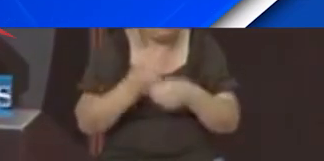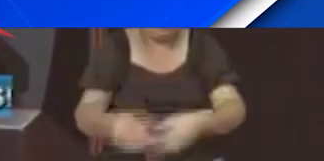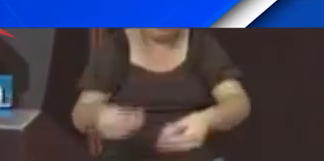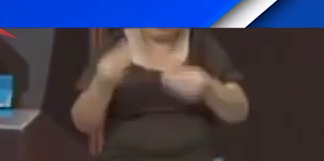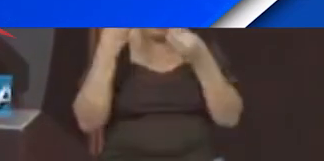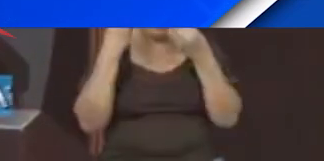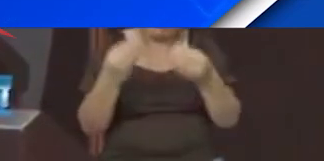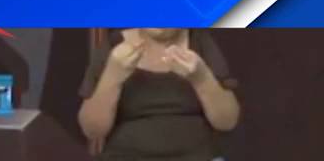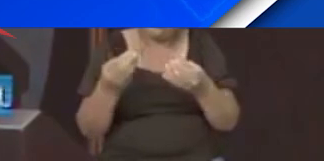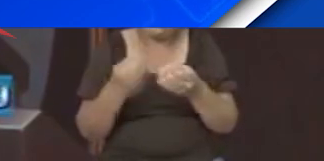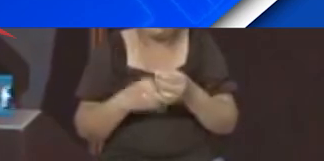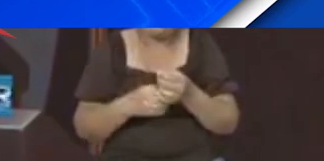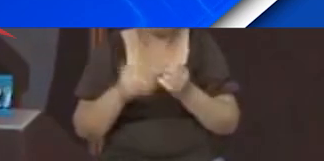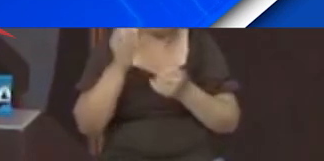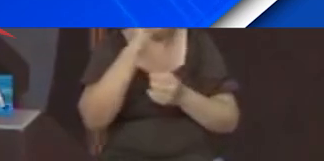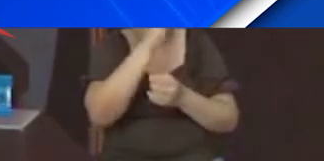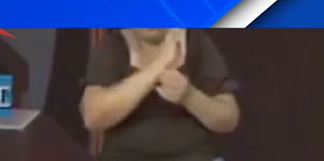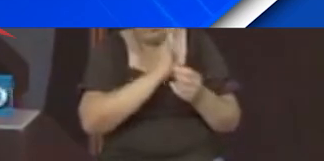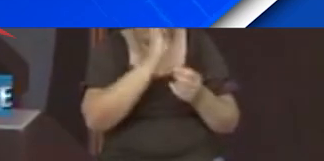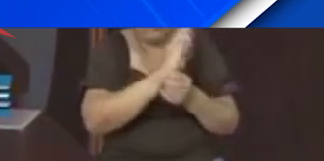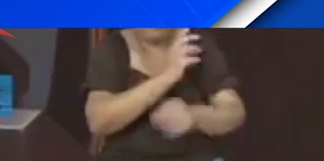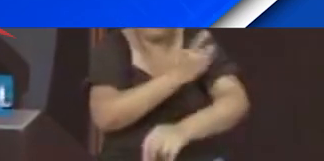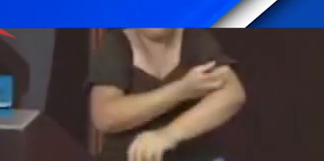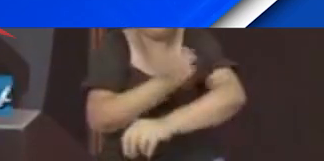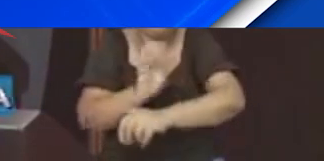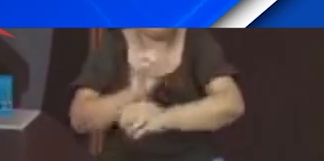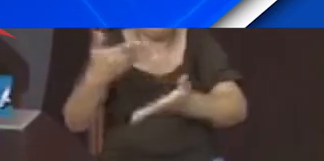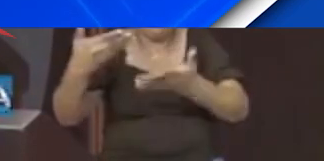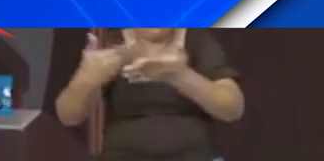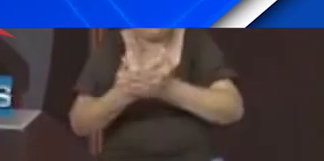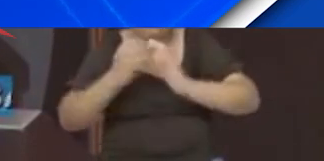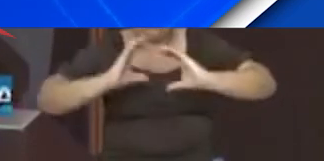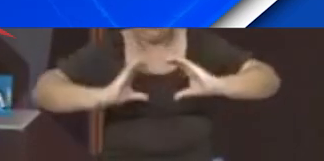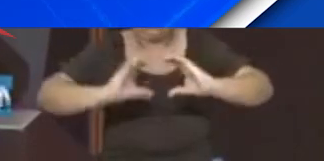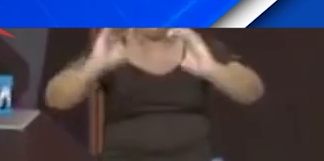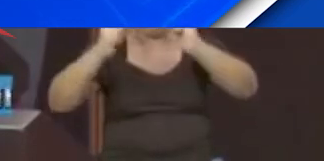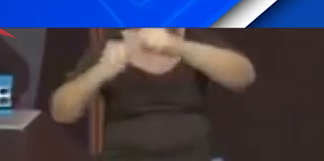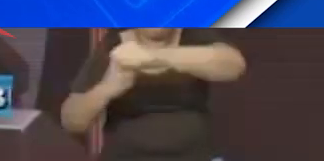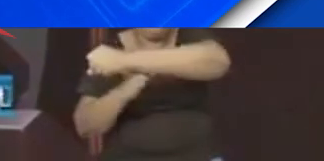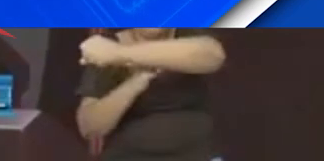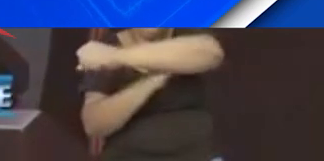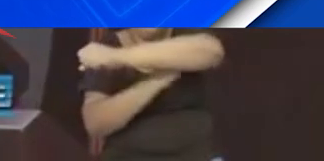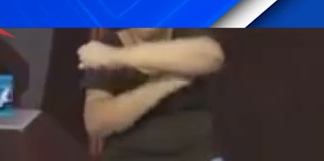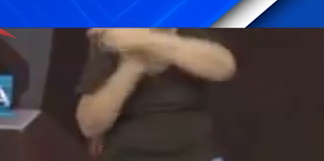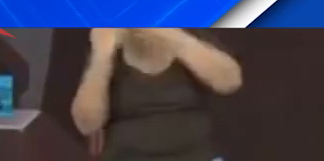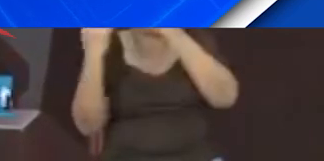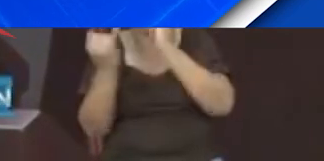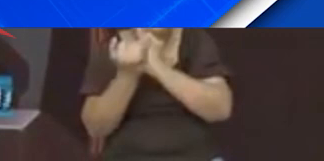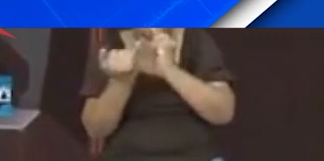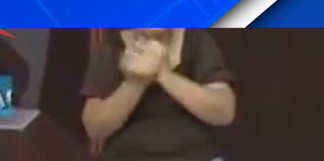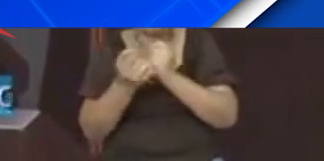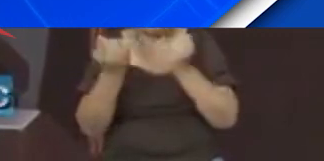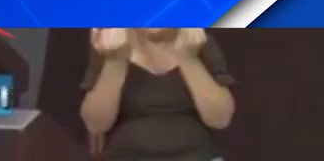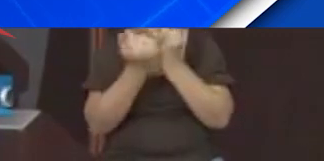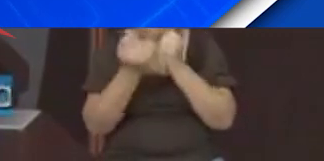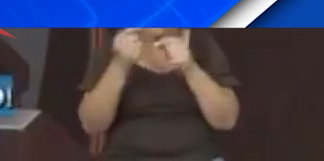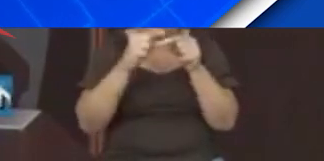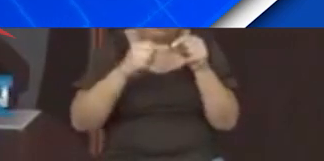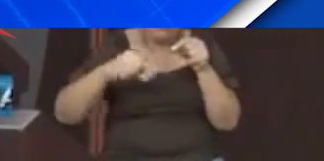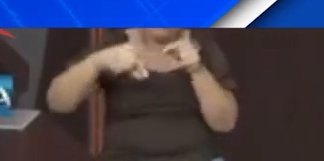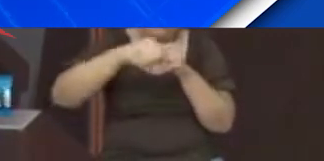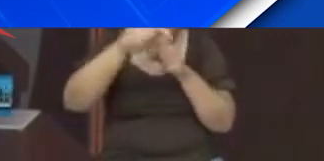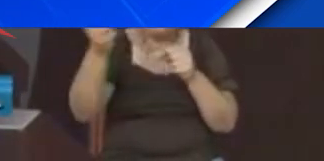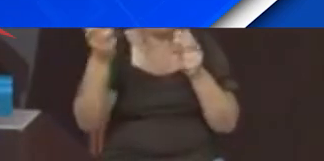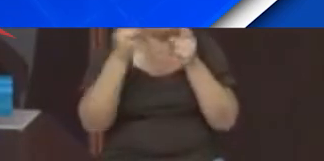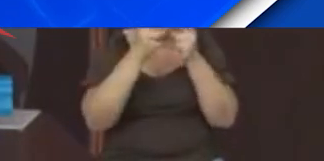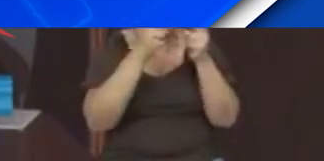grandísimo. Hemos unido la Costa Caribe por carretera, por puente y también por el sistema de generación de energía eléctrica del país.